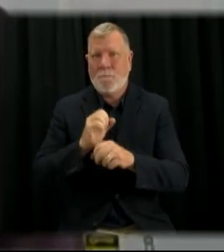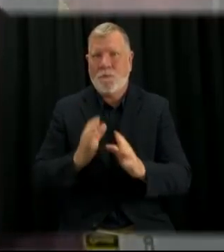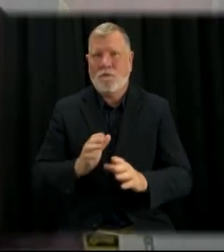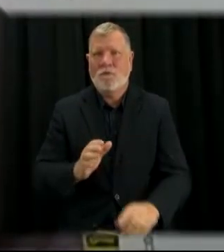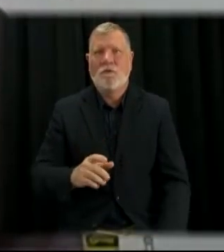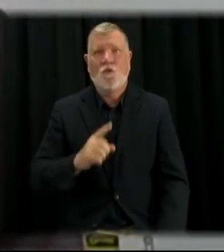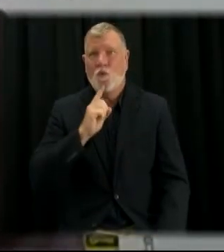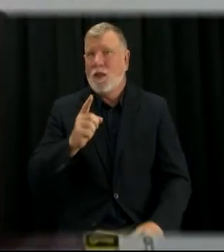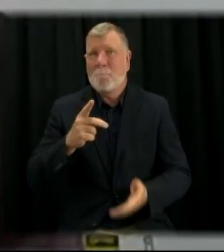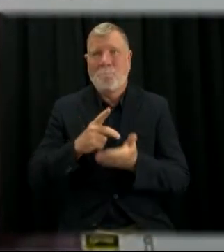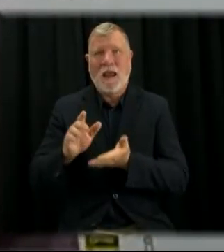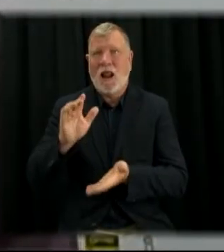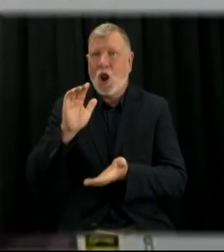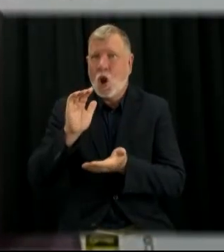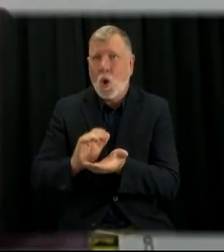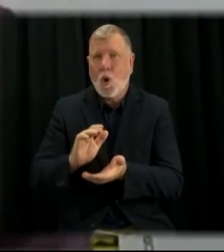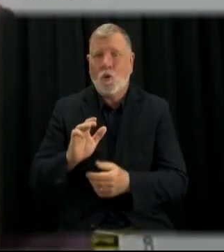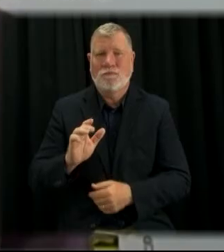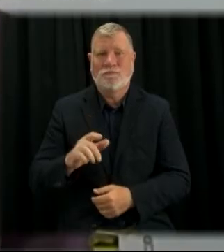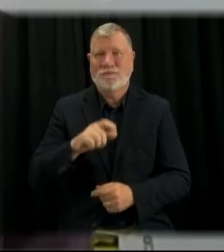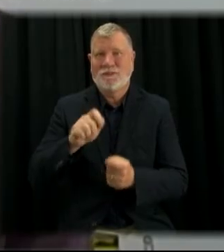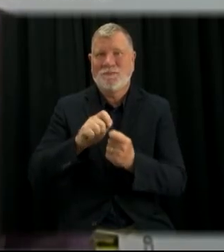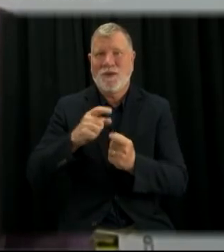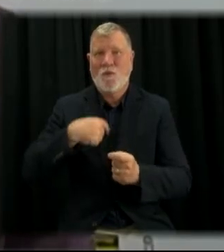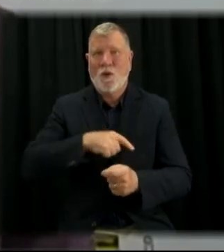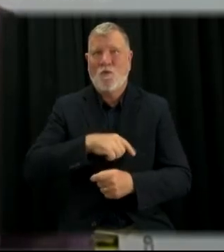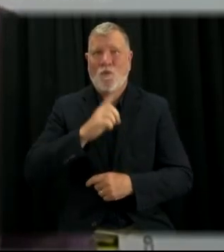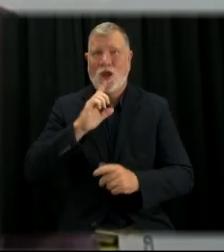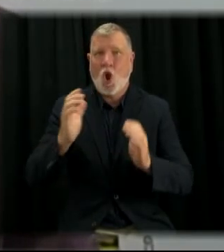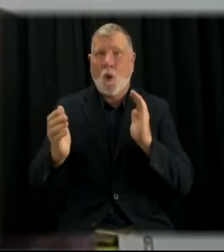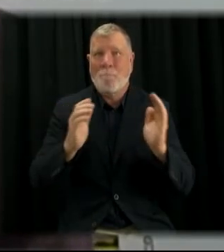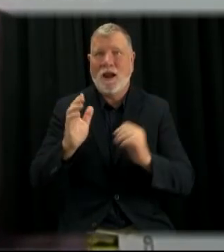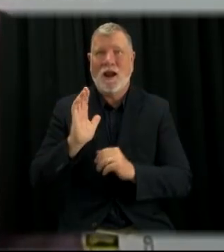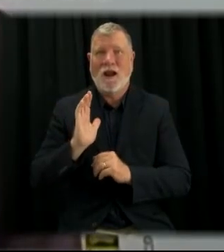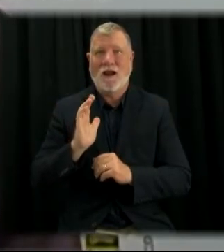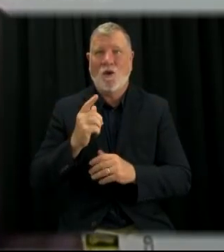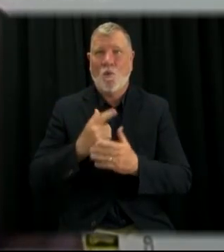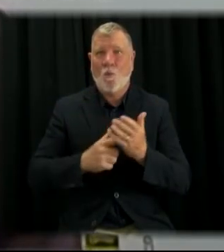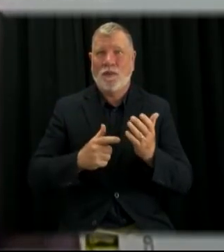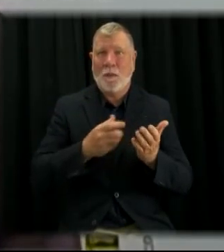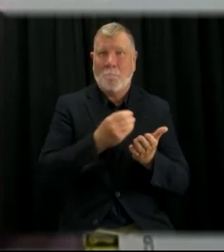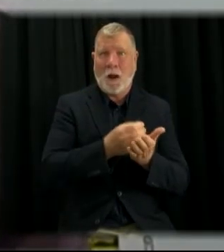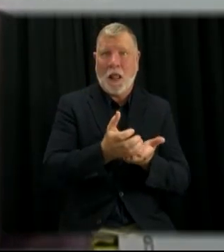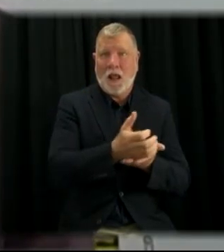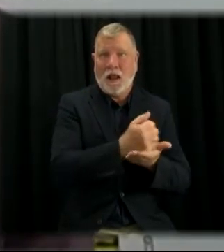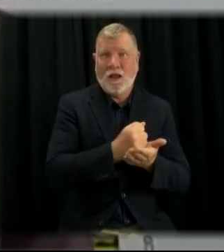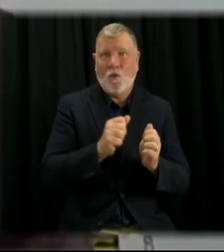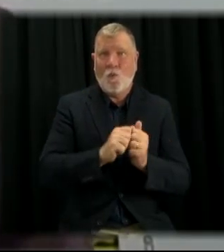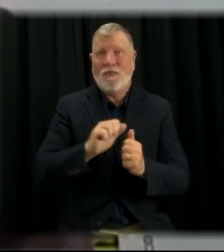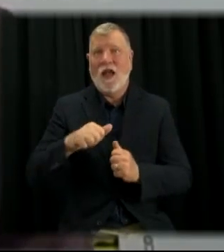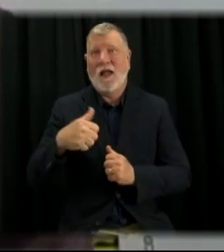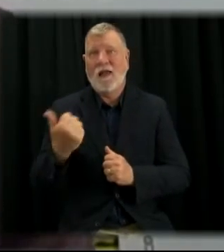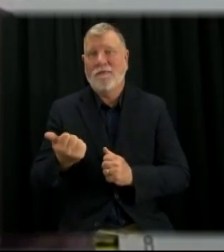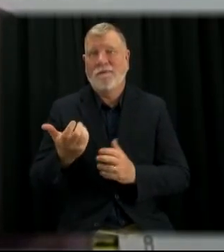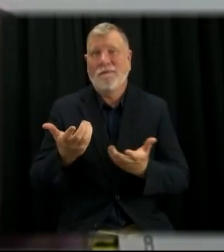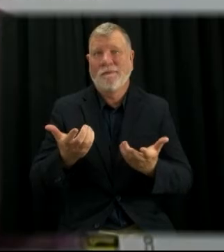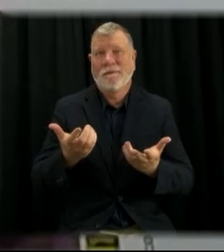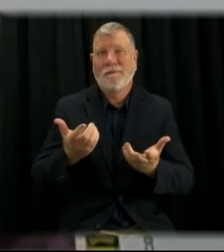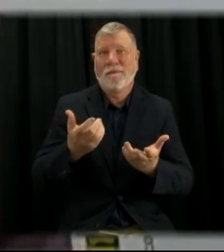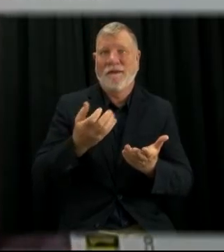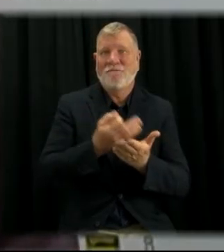de los salarios son muy bajos, sobre todo cuando comparamos la compensación con